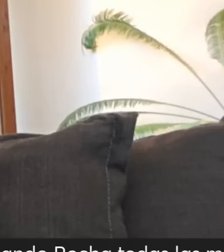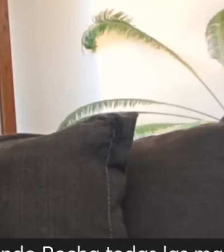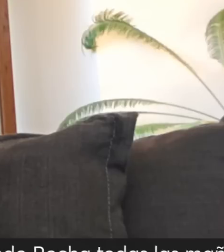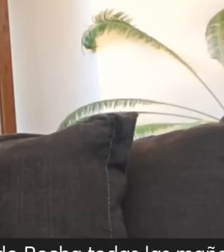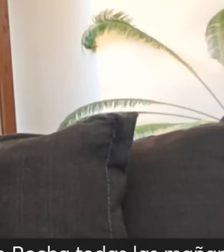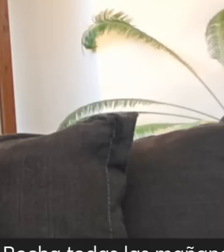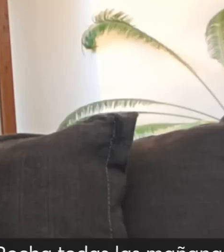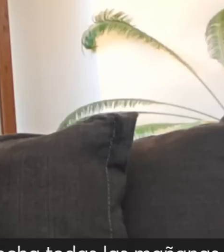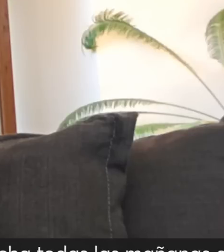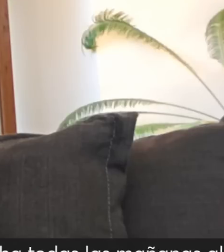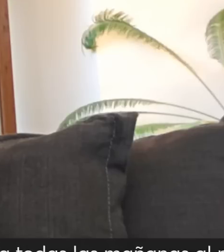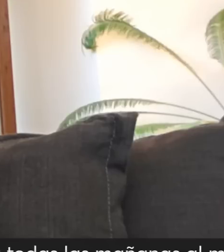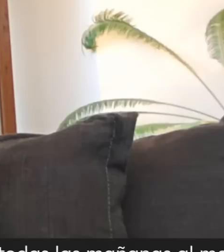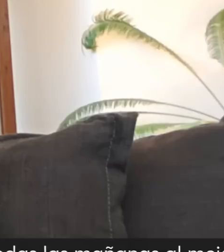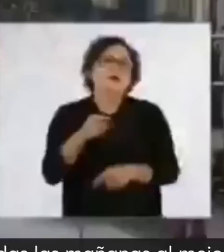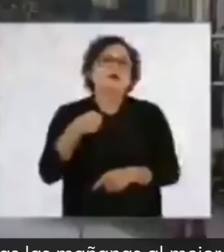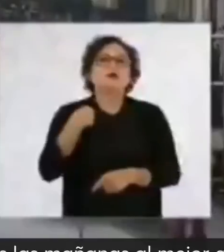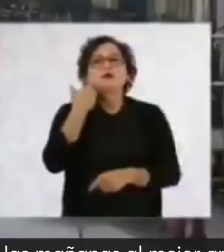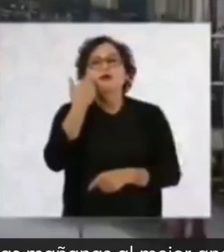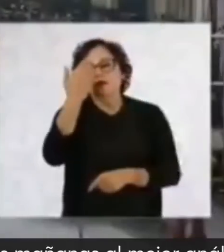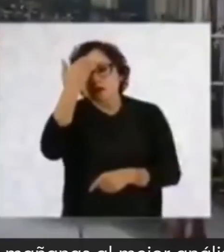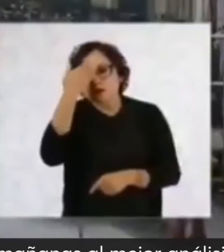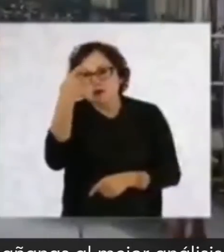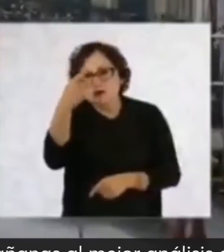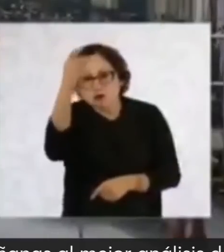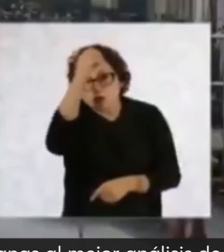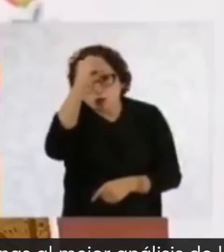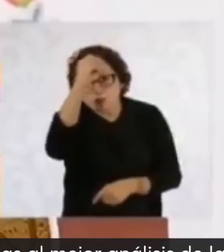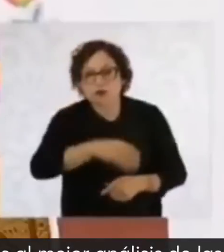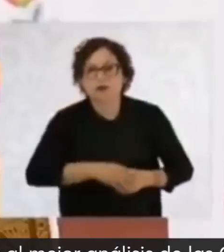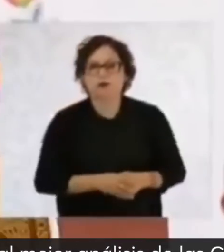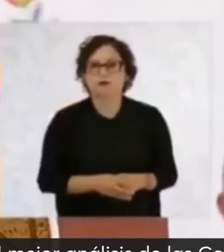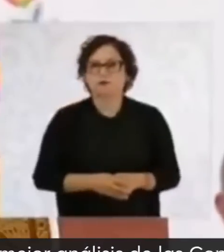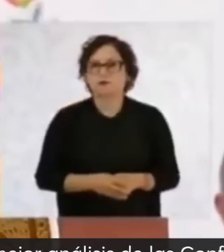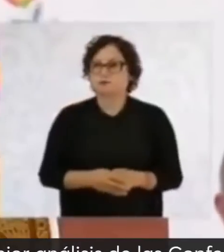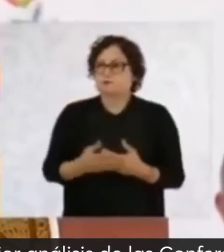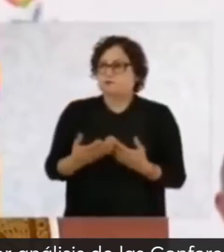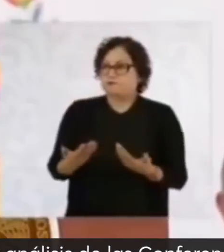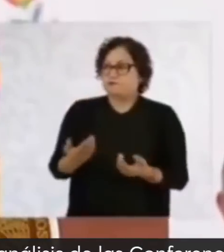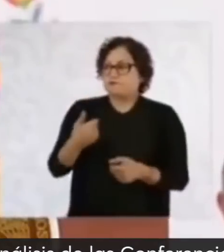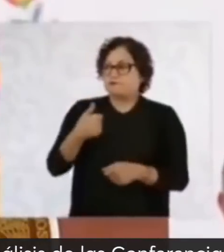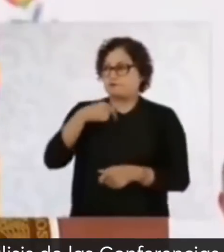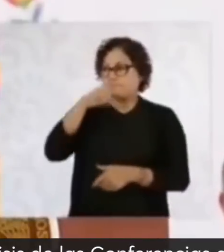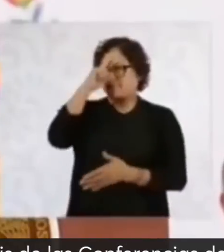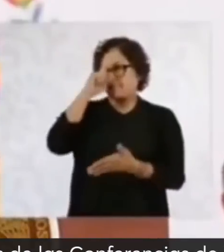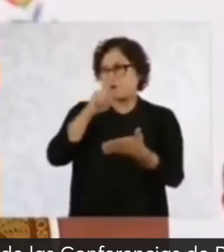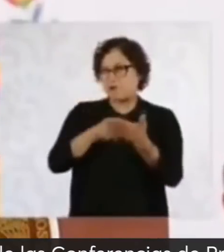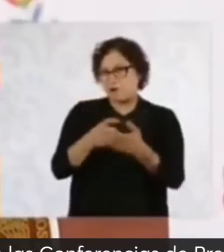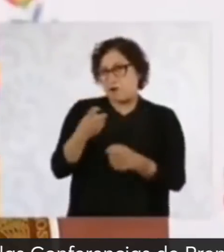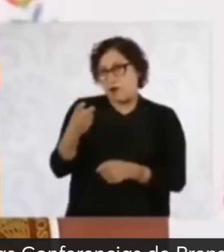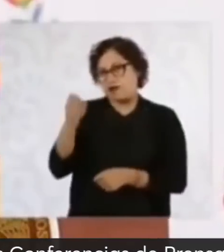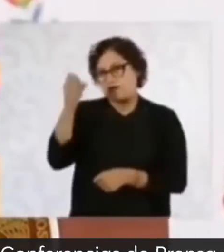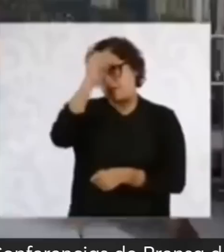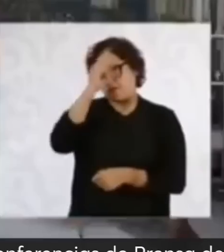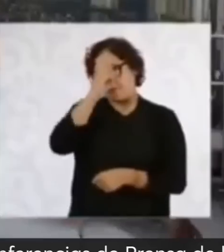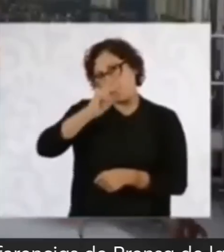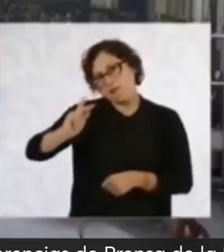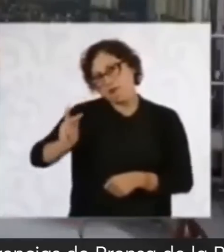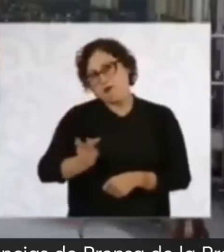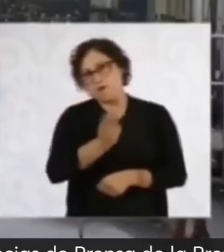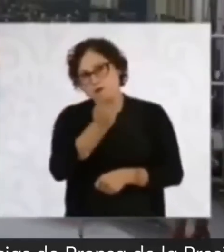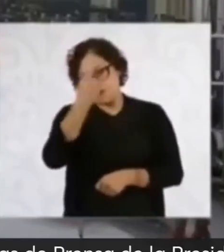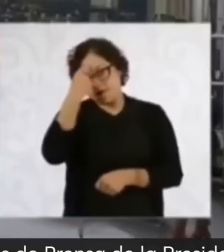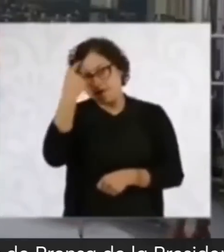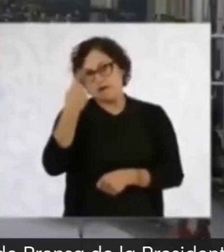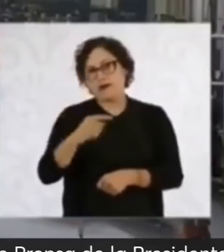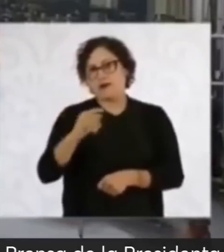vamos a escuchar ambos audios. Hay que preguntarle a Calderón qué opina de Jorge Romero, a ver si lo tienen por ahí.